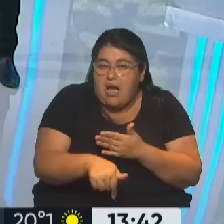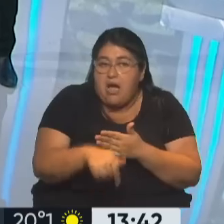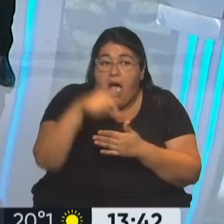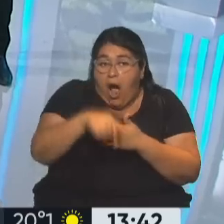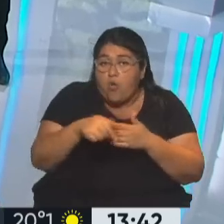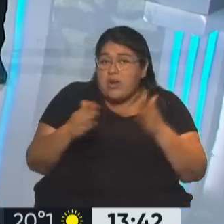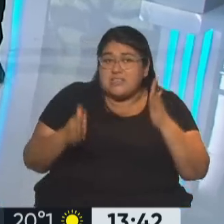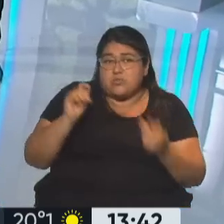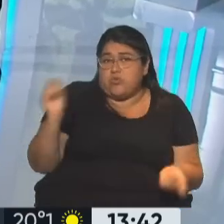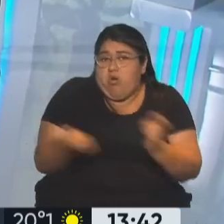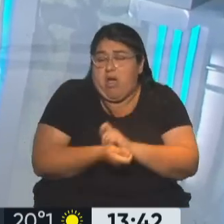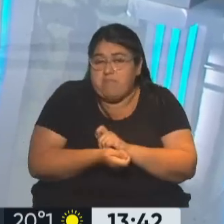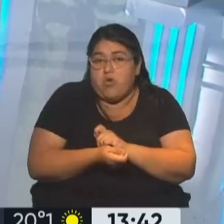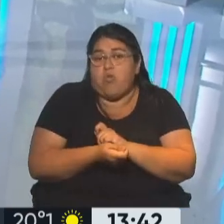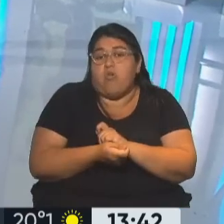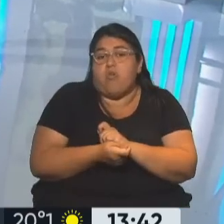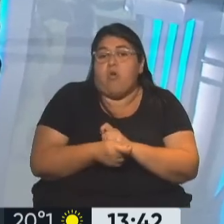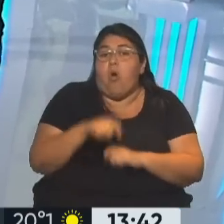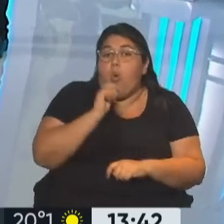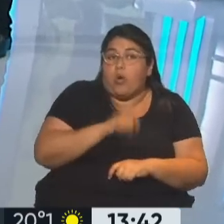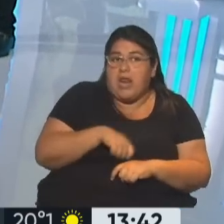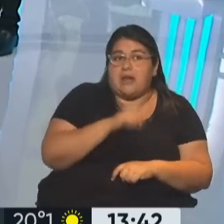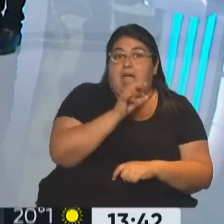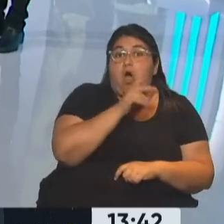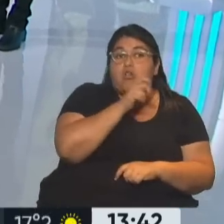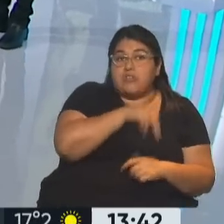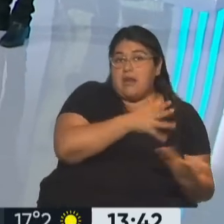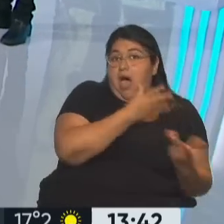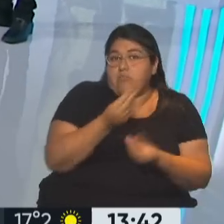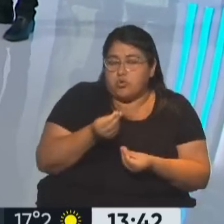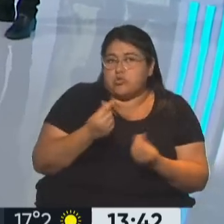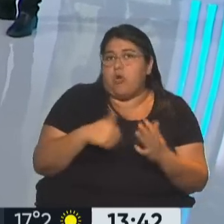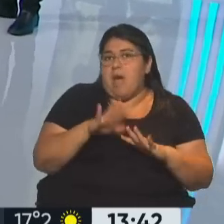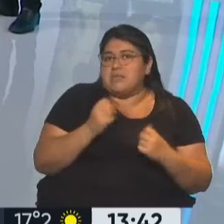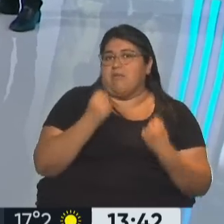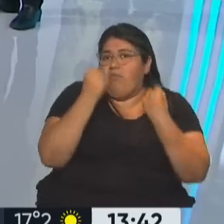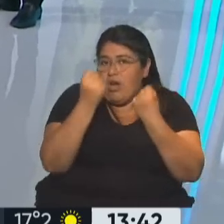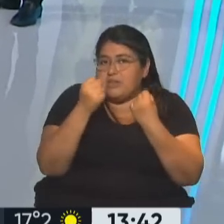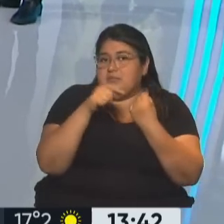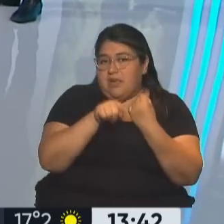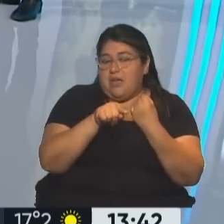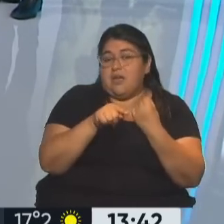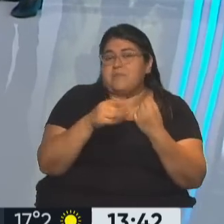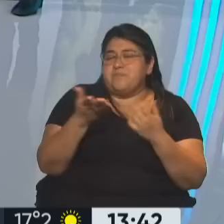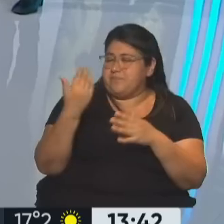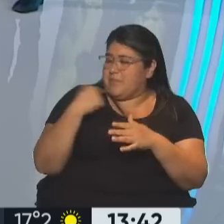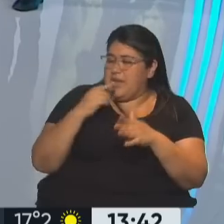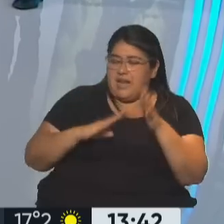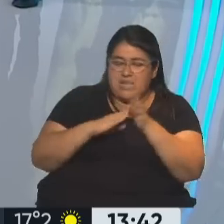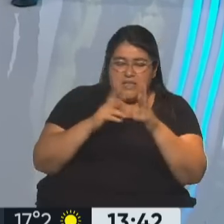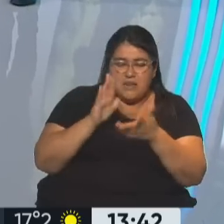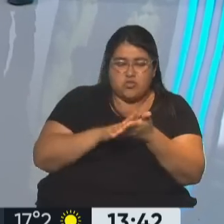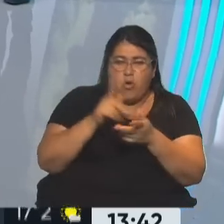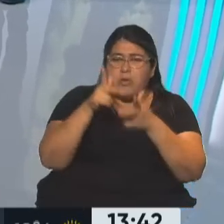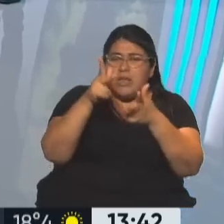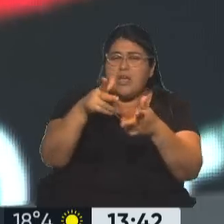la fortaleza de Ucrania con la OTAN detrás fue mucho mayor, y fíjense lo que dijo, ¿cómo se llama el líder